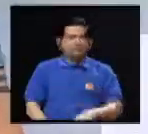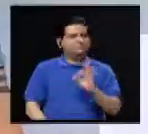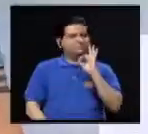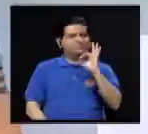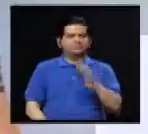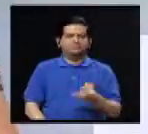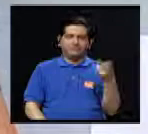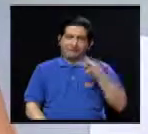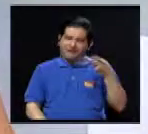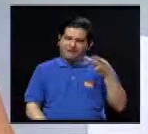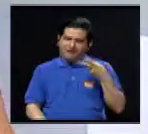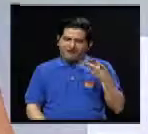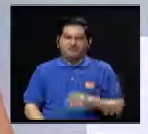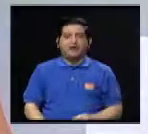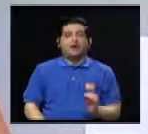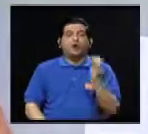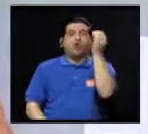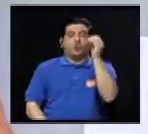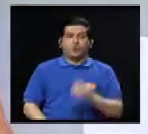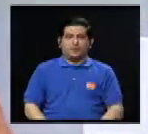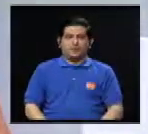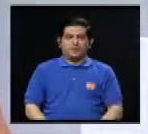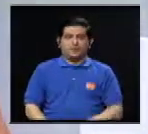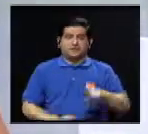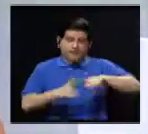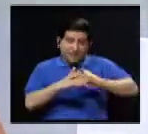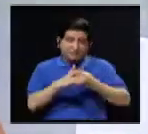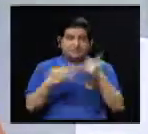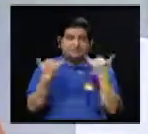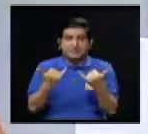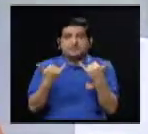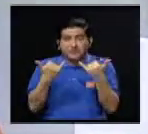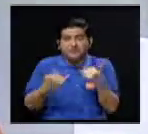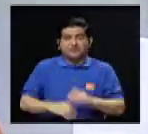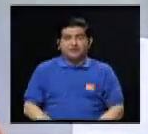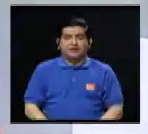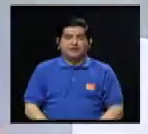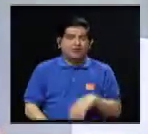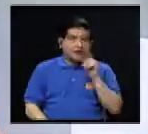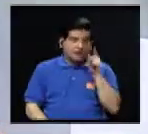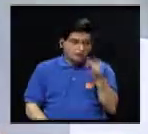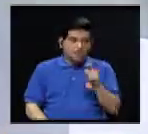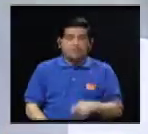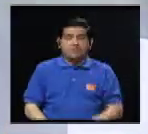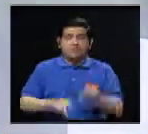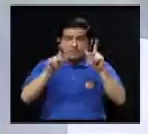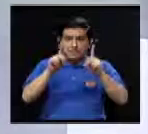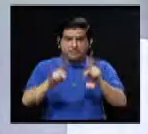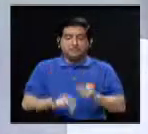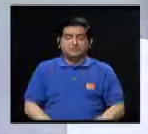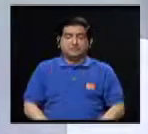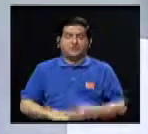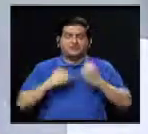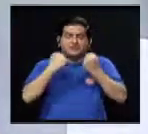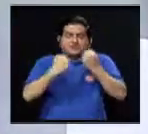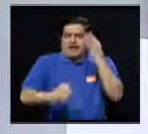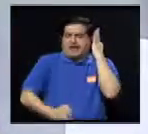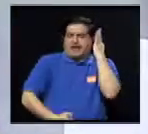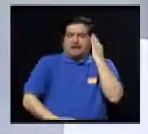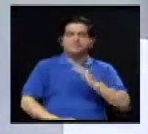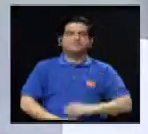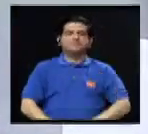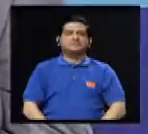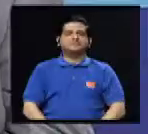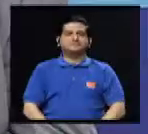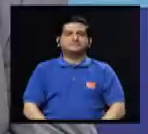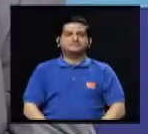para Sarita y para mí como jóvenes, ¿verdad? Como estamos comenzando con esto. Y con ellas, ¿verdad? Que son nuestras heroínas. Así es. Claro.